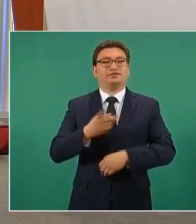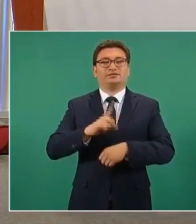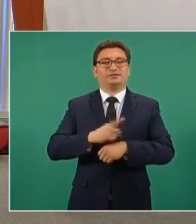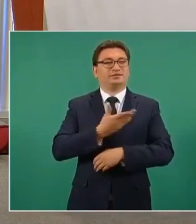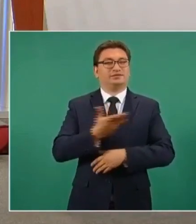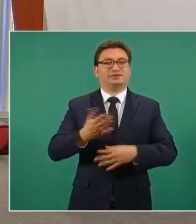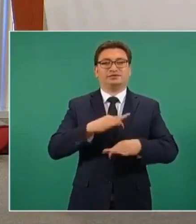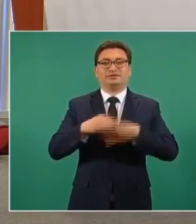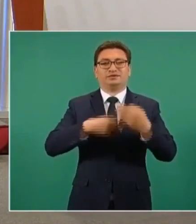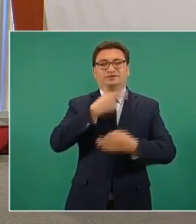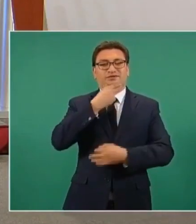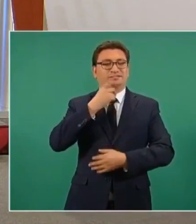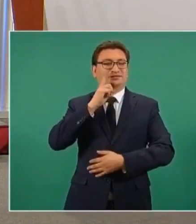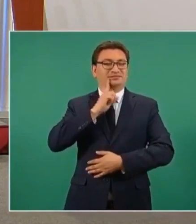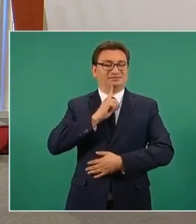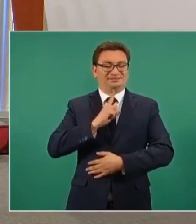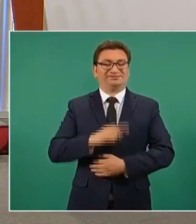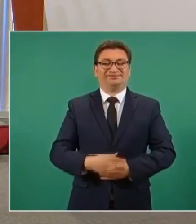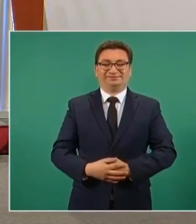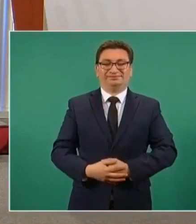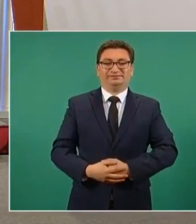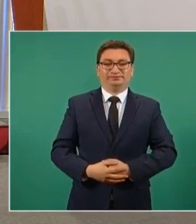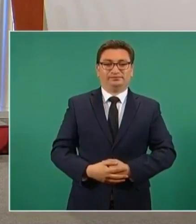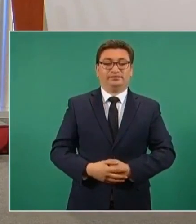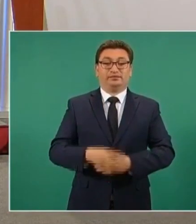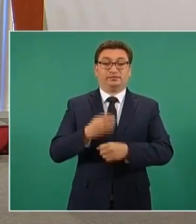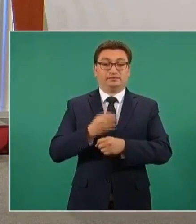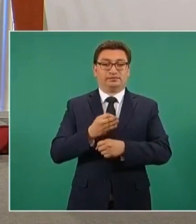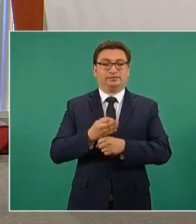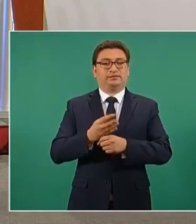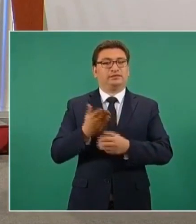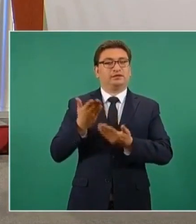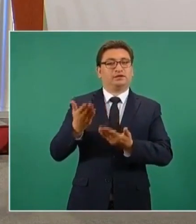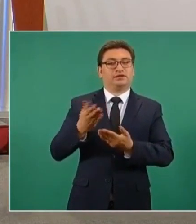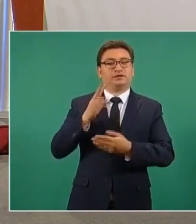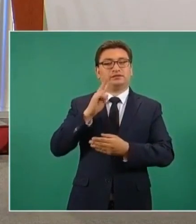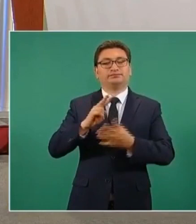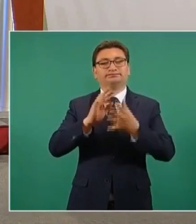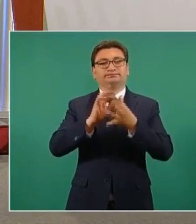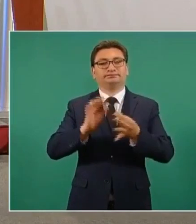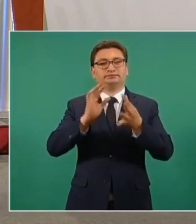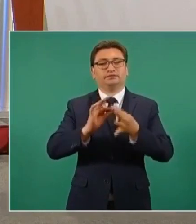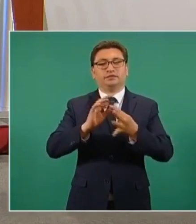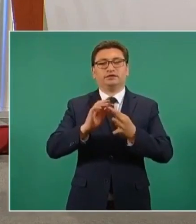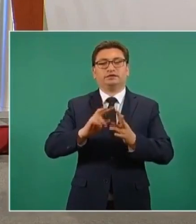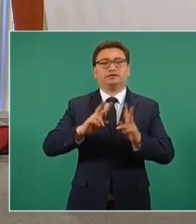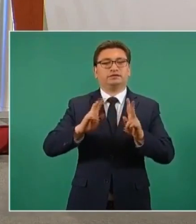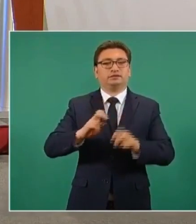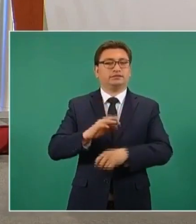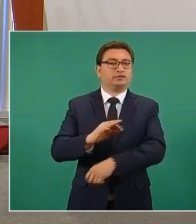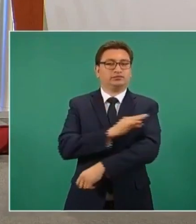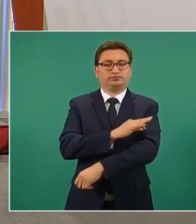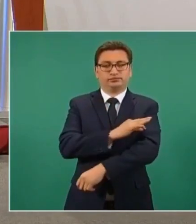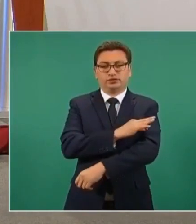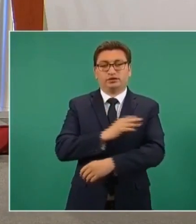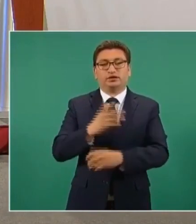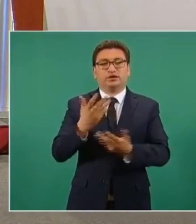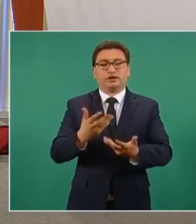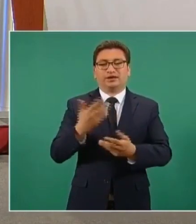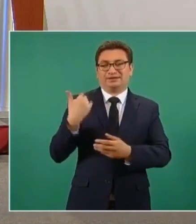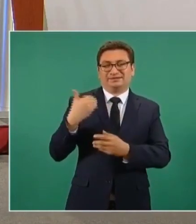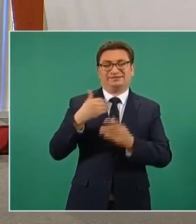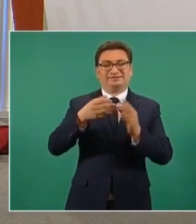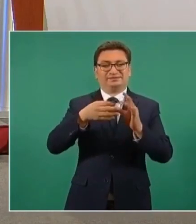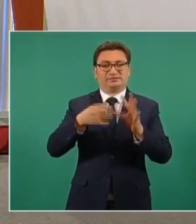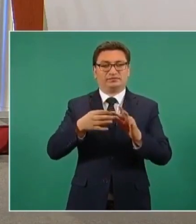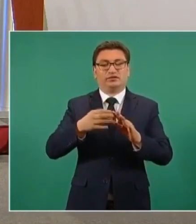Tengan todas y todos ustedes. Aquí vamos a comentar sobre la vacunación. Ya veíamos ahorita la imagen,